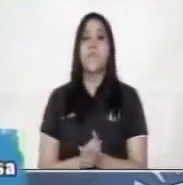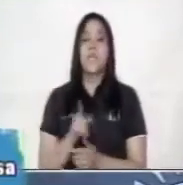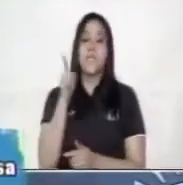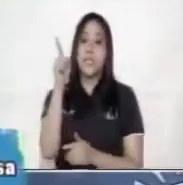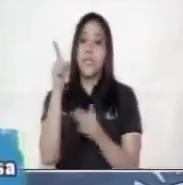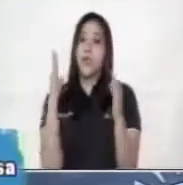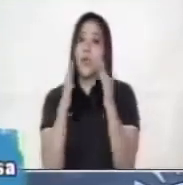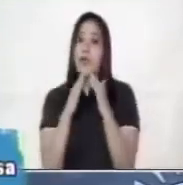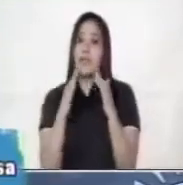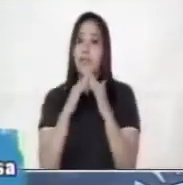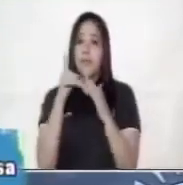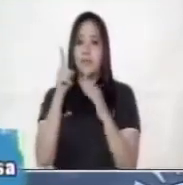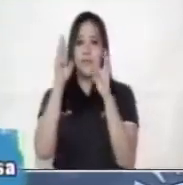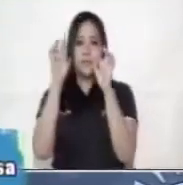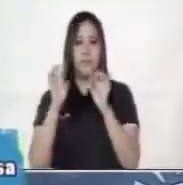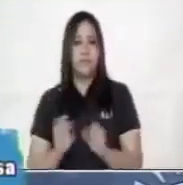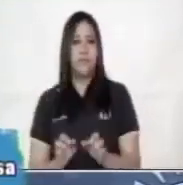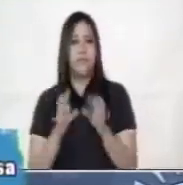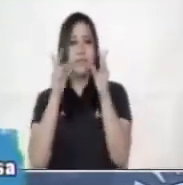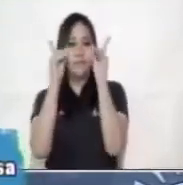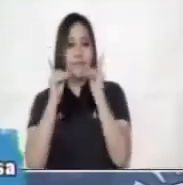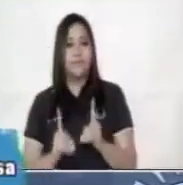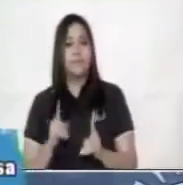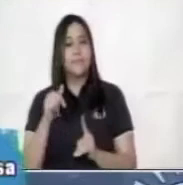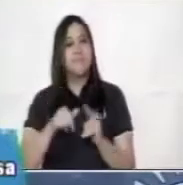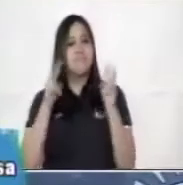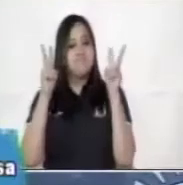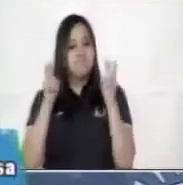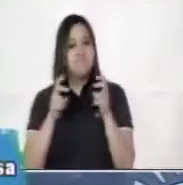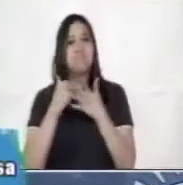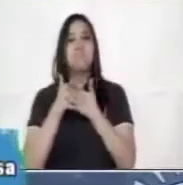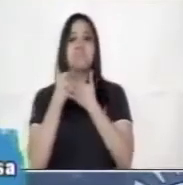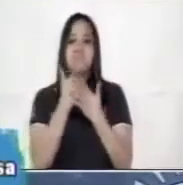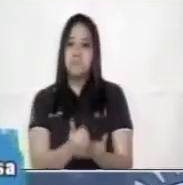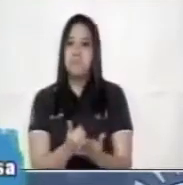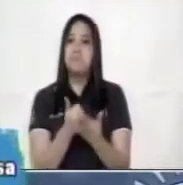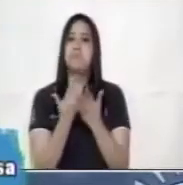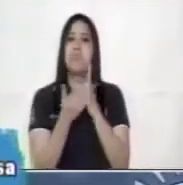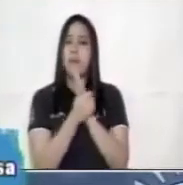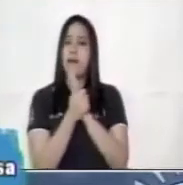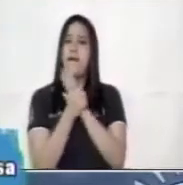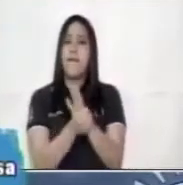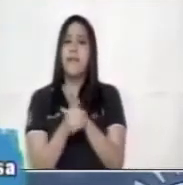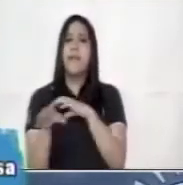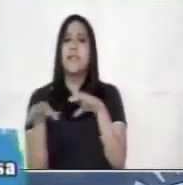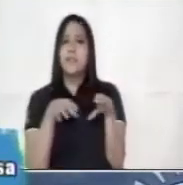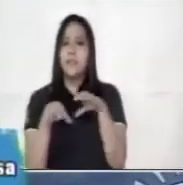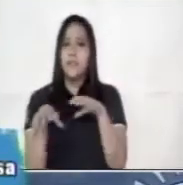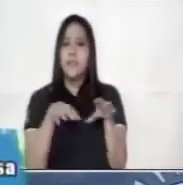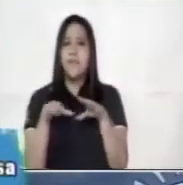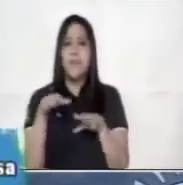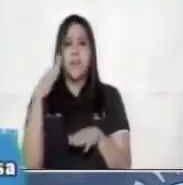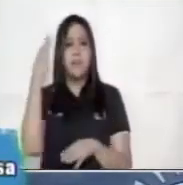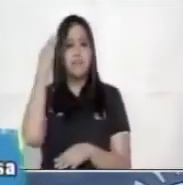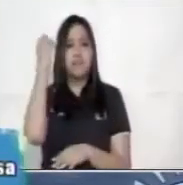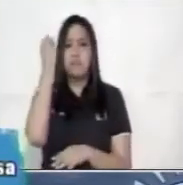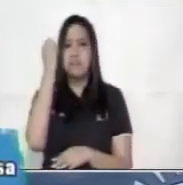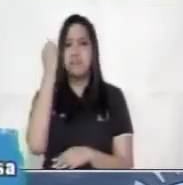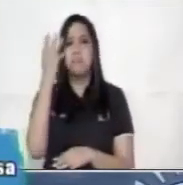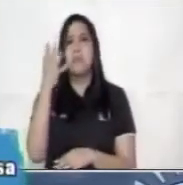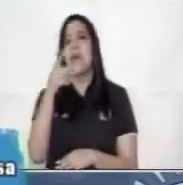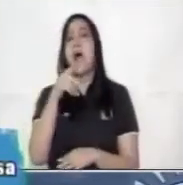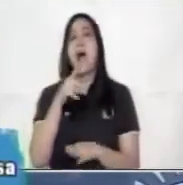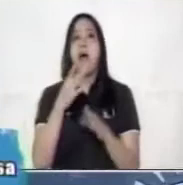alguna persona con discapacidad, este tema les ayudará a ejercitar habilidades y destrezas como